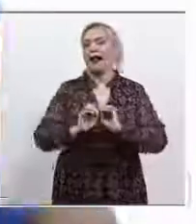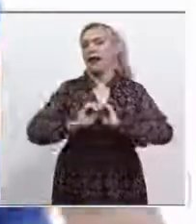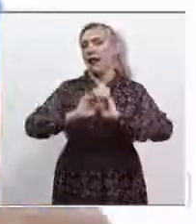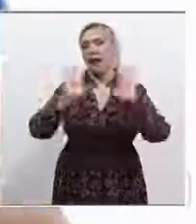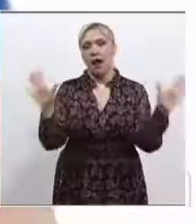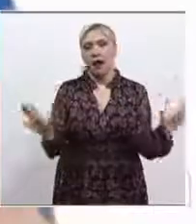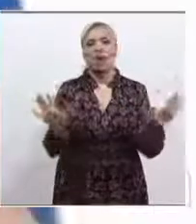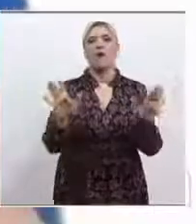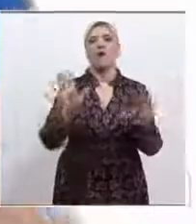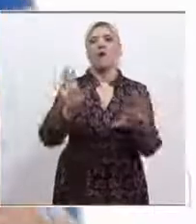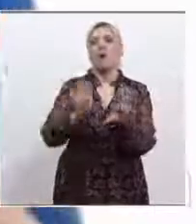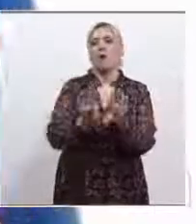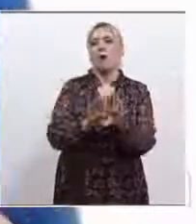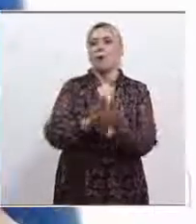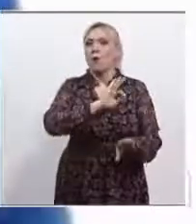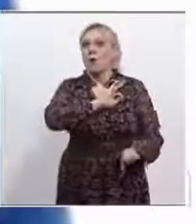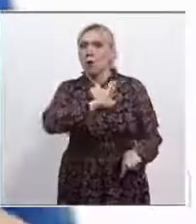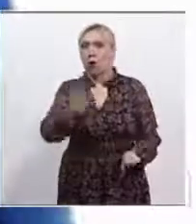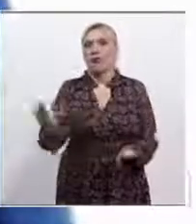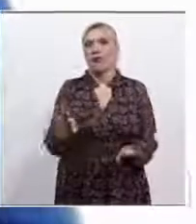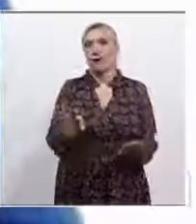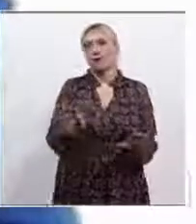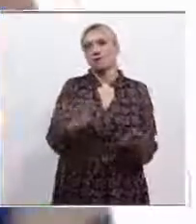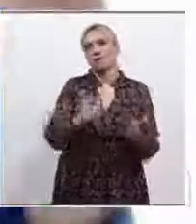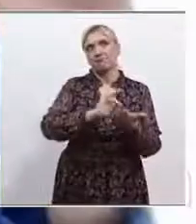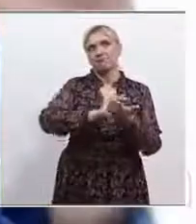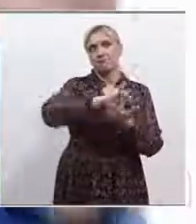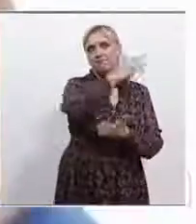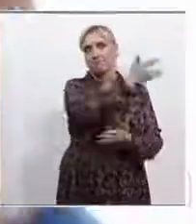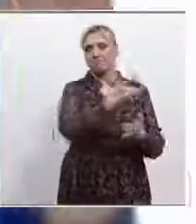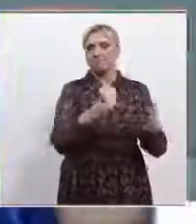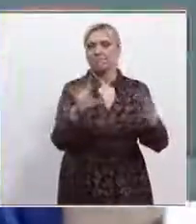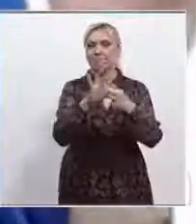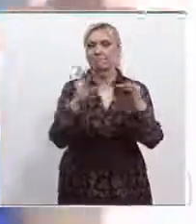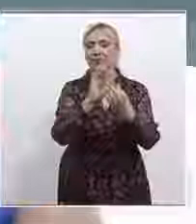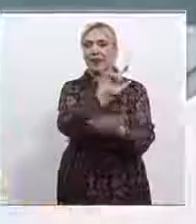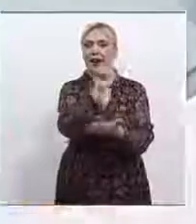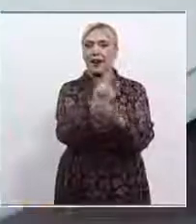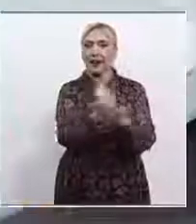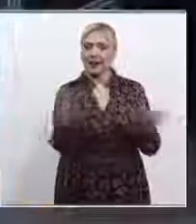vería sumamente potenciado por la interpretación favorable.